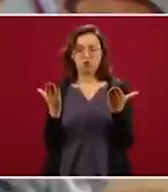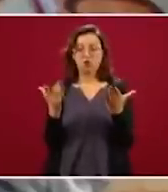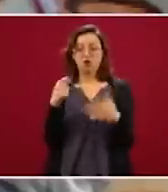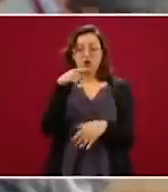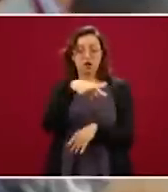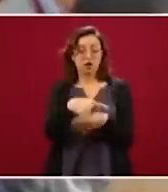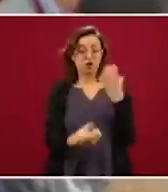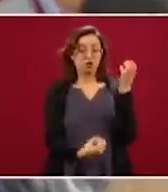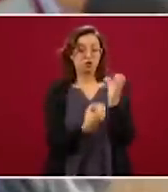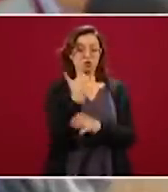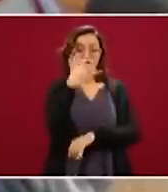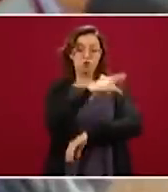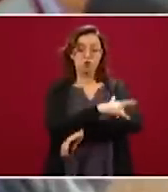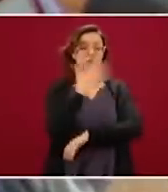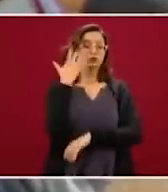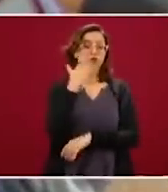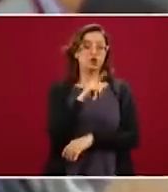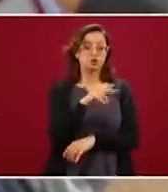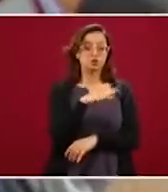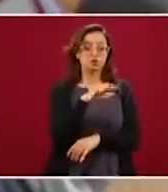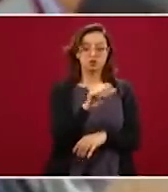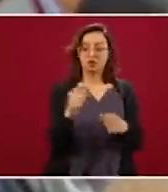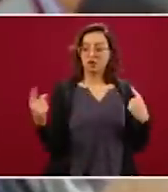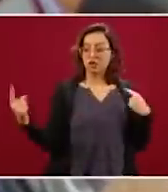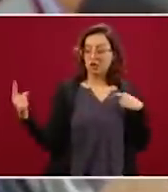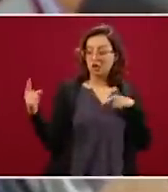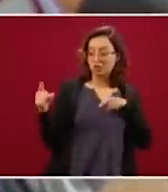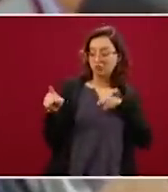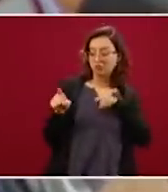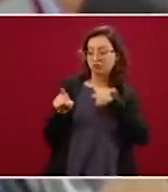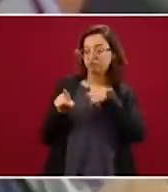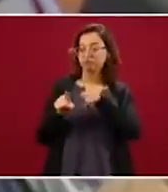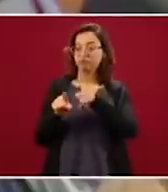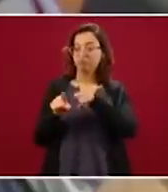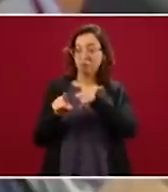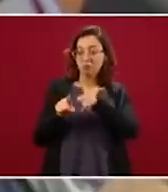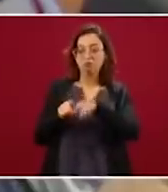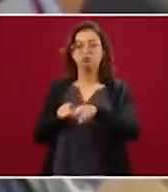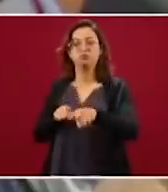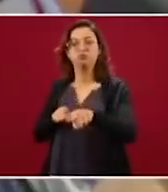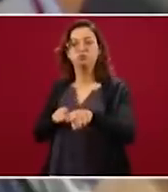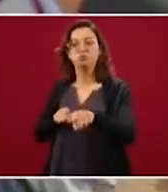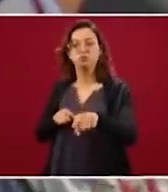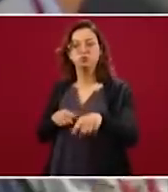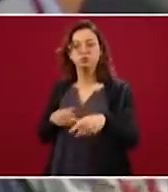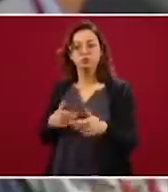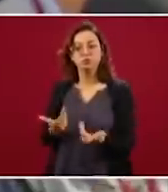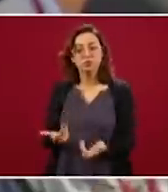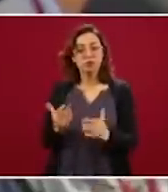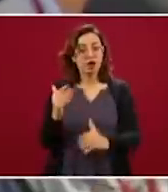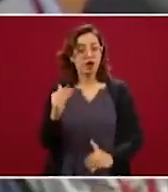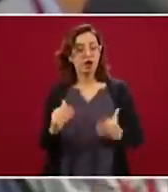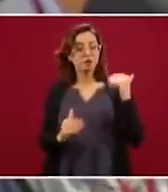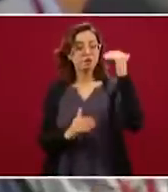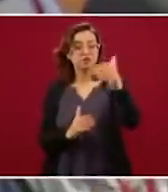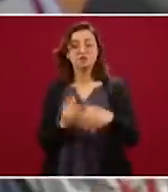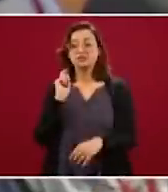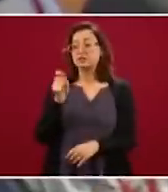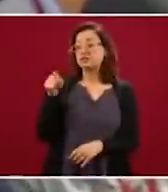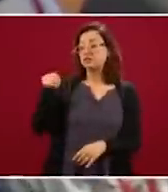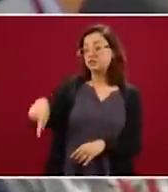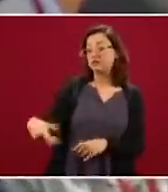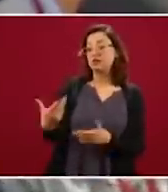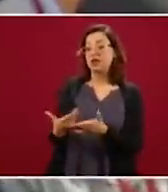nuevo aeropuerto Santa Lucía llega, empata y supera? Esto con la intención de ver qué es lo poco que se hizo en 5 años de la